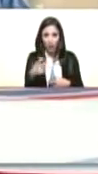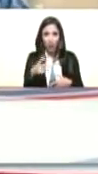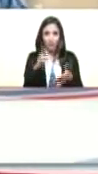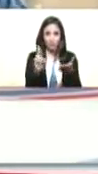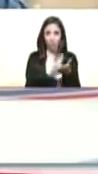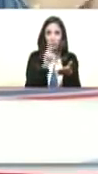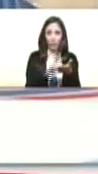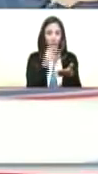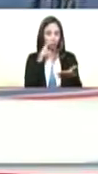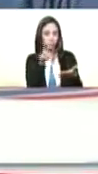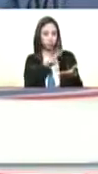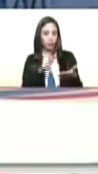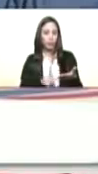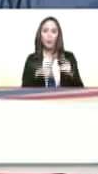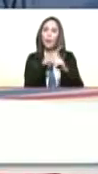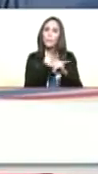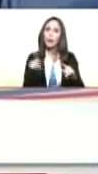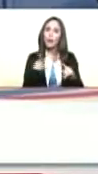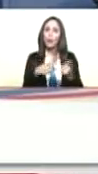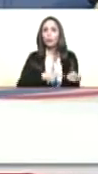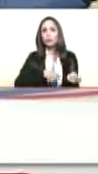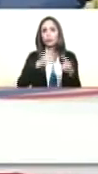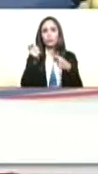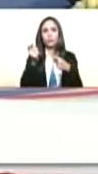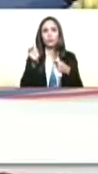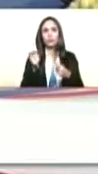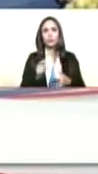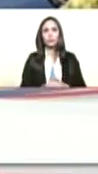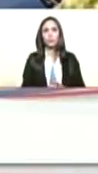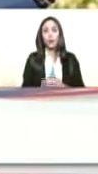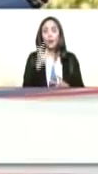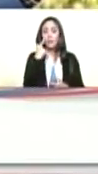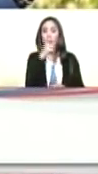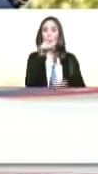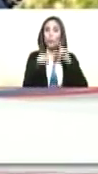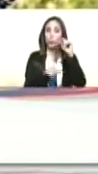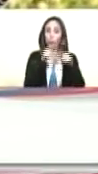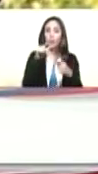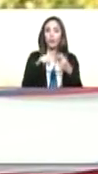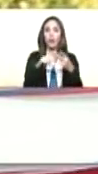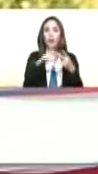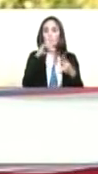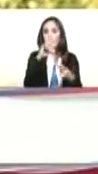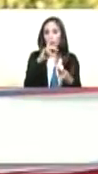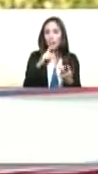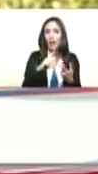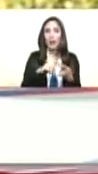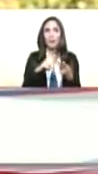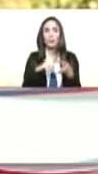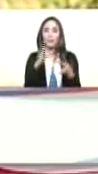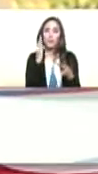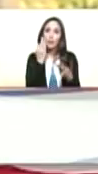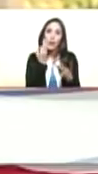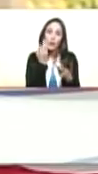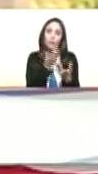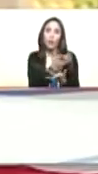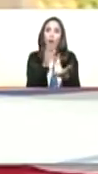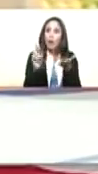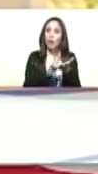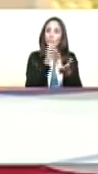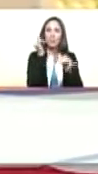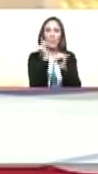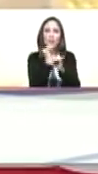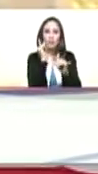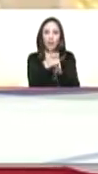Pero yo mando esta revista por Twitter, Instagram, Facebook. Yo convierto cada